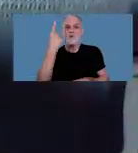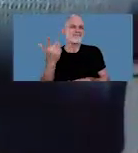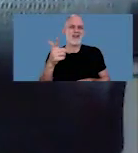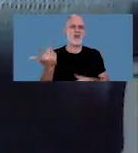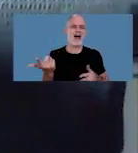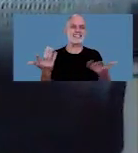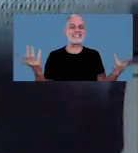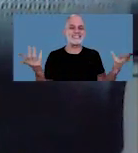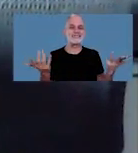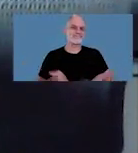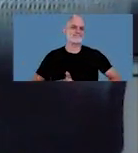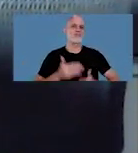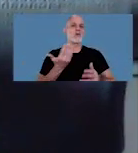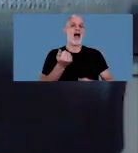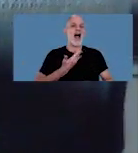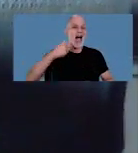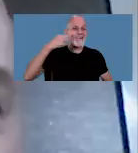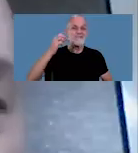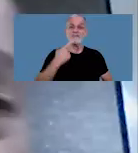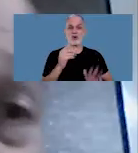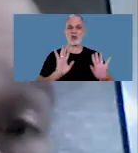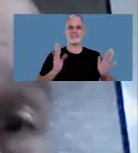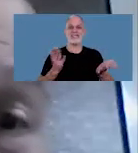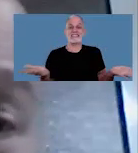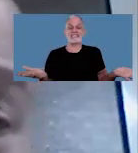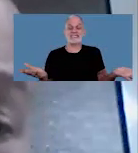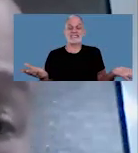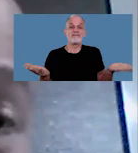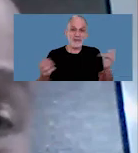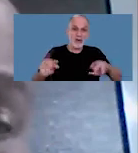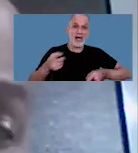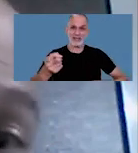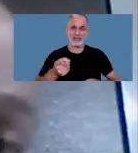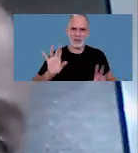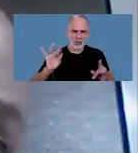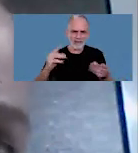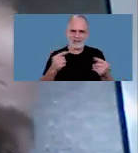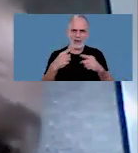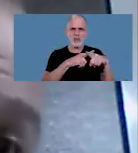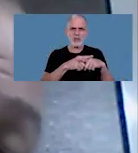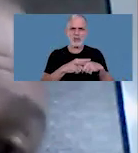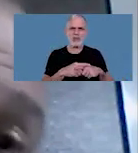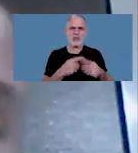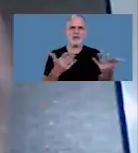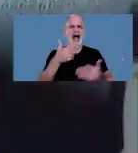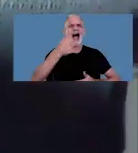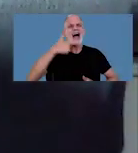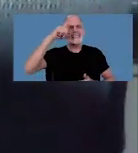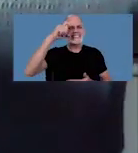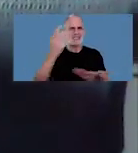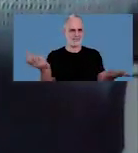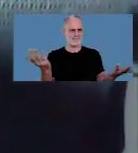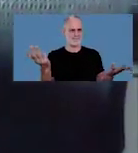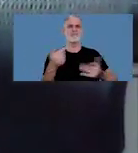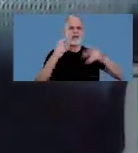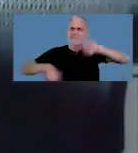de la yo no casa que conozco. La pueda verdad que no zanjar conozco. esto. No, Porque lo incluso se busqué, hizo difícil para discutir el ACE. exactamente, yo lo